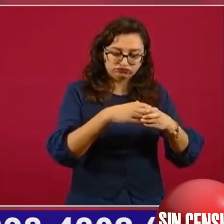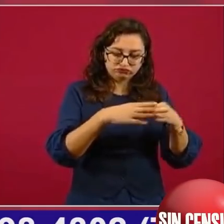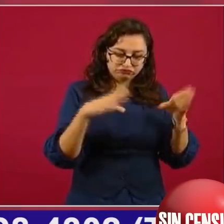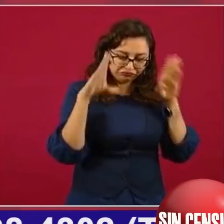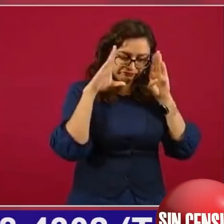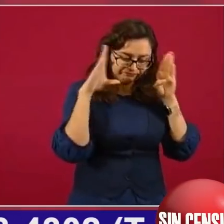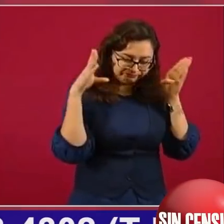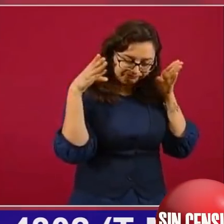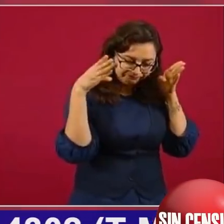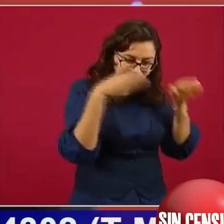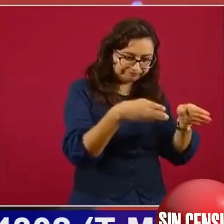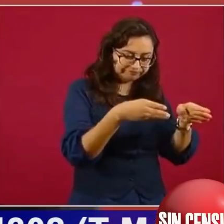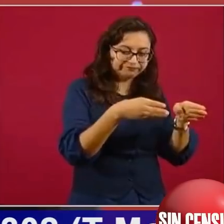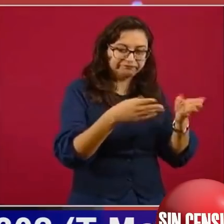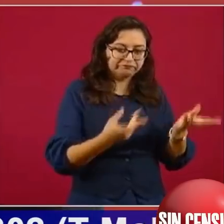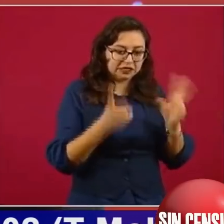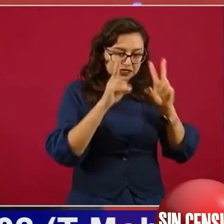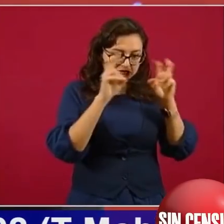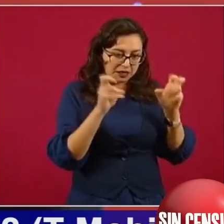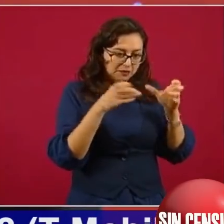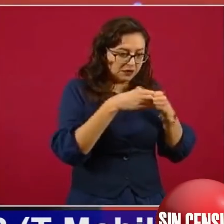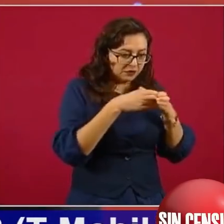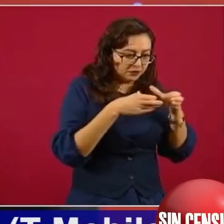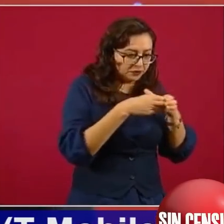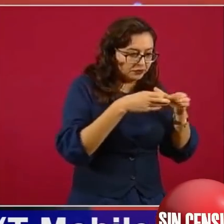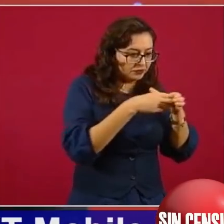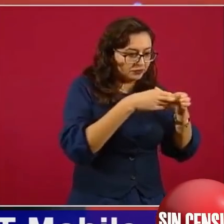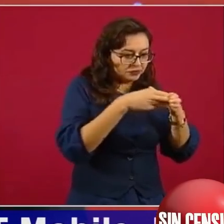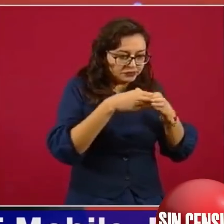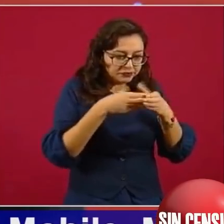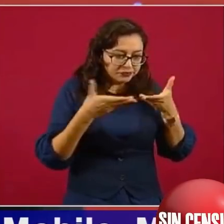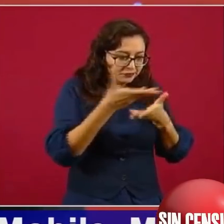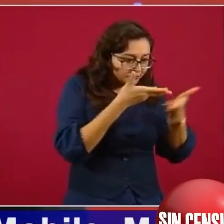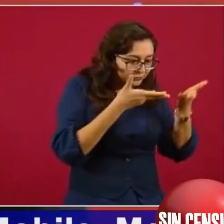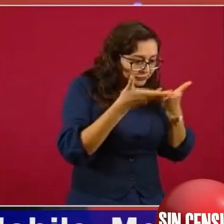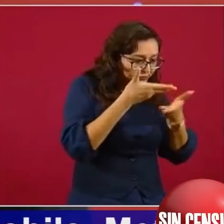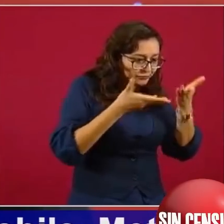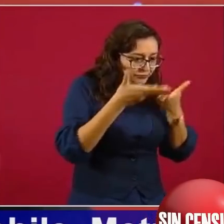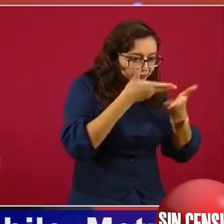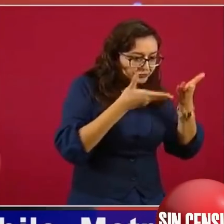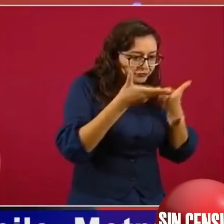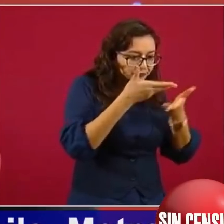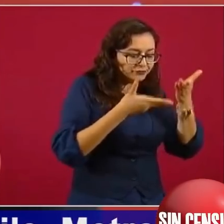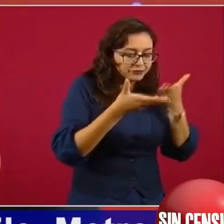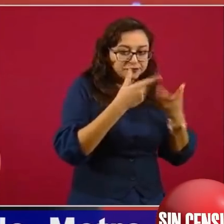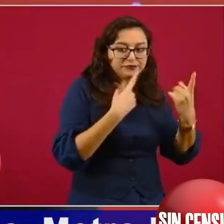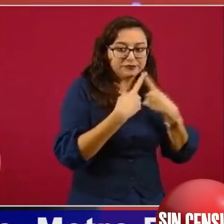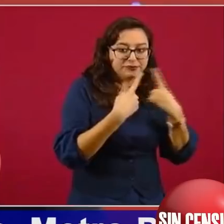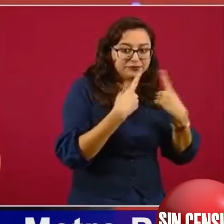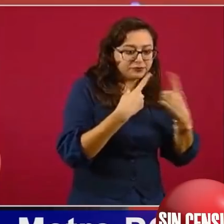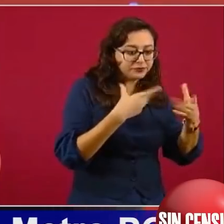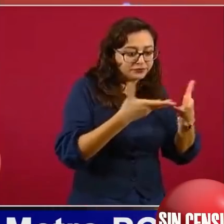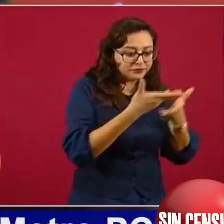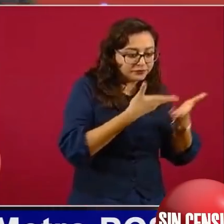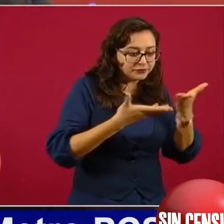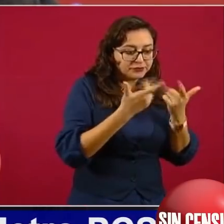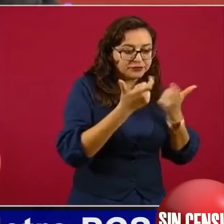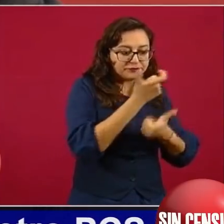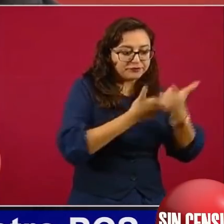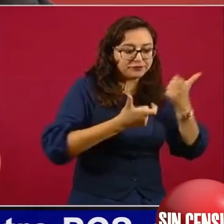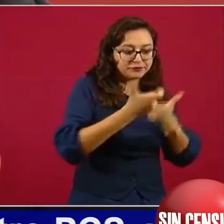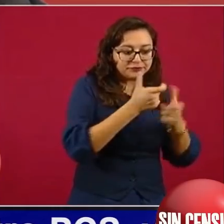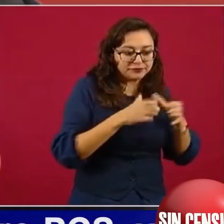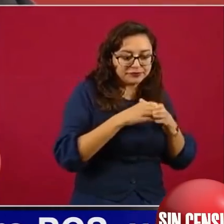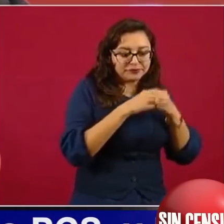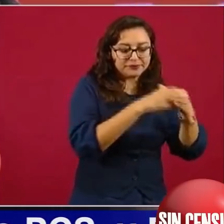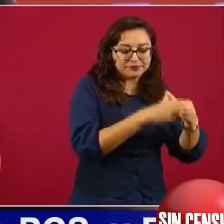querido que estos asuntos nada más los traten las élites, en el entendido de que la economía es asunto